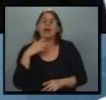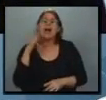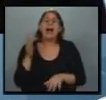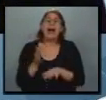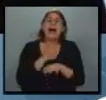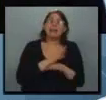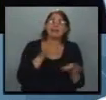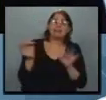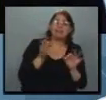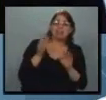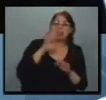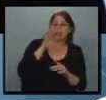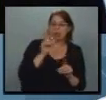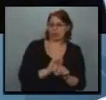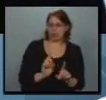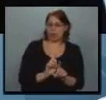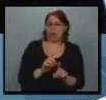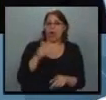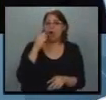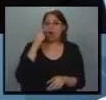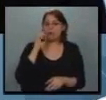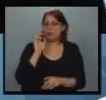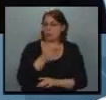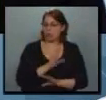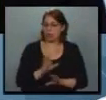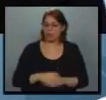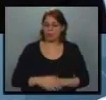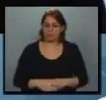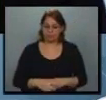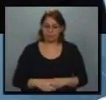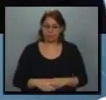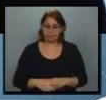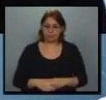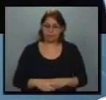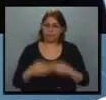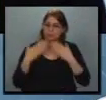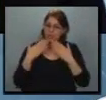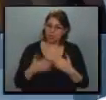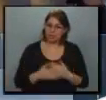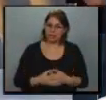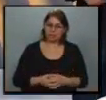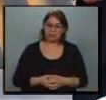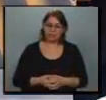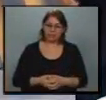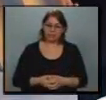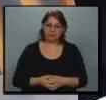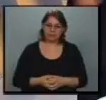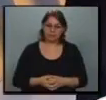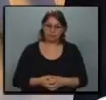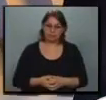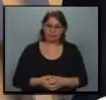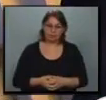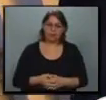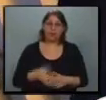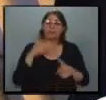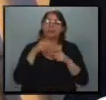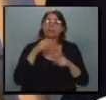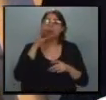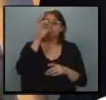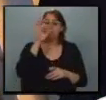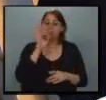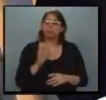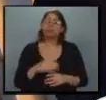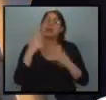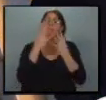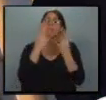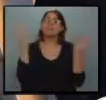planeado. Lamentablemente, este hombre falleció. Muchas gracias, Paula. Bueno, ahí estaban los disparos frente al